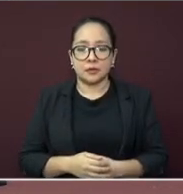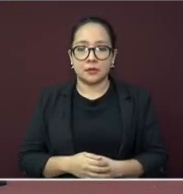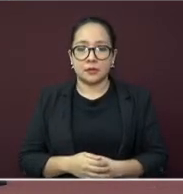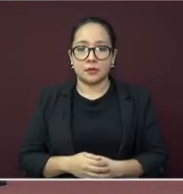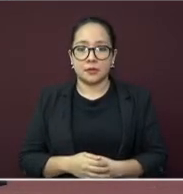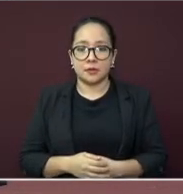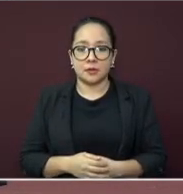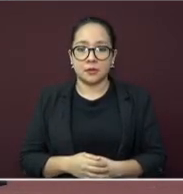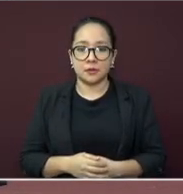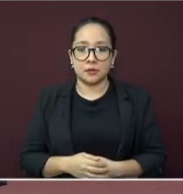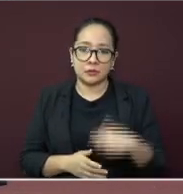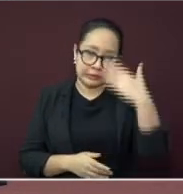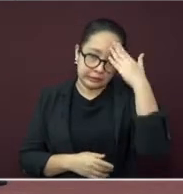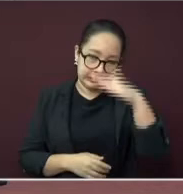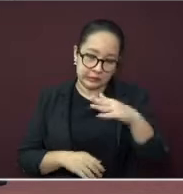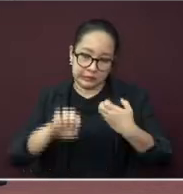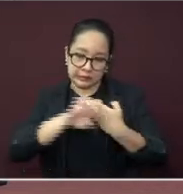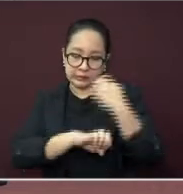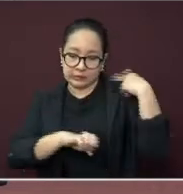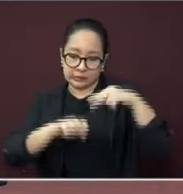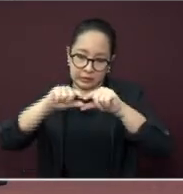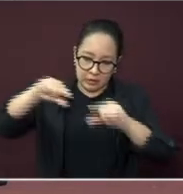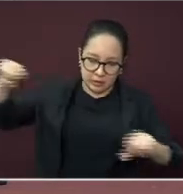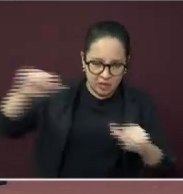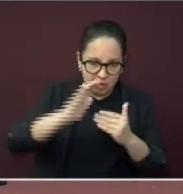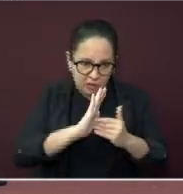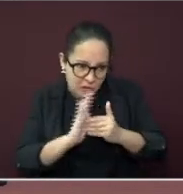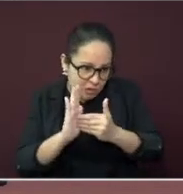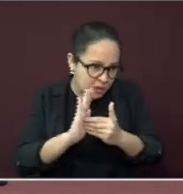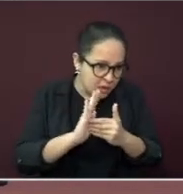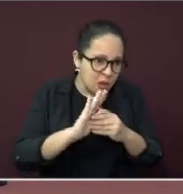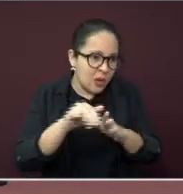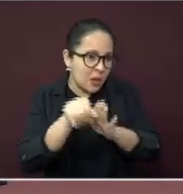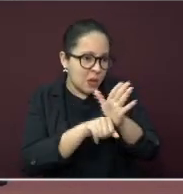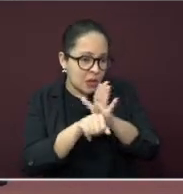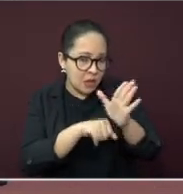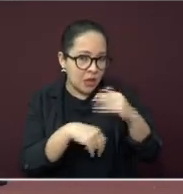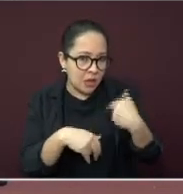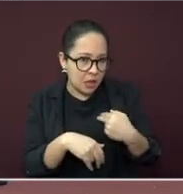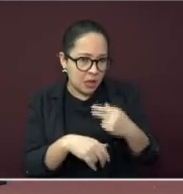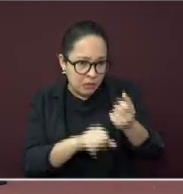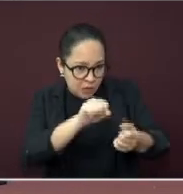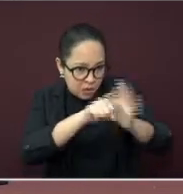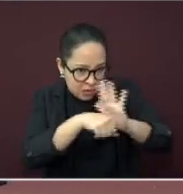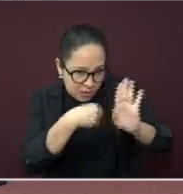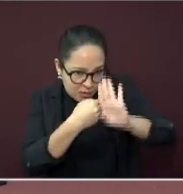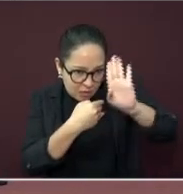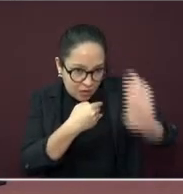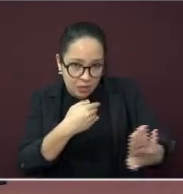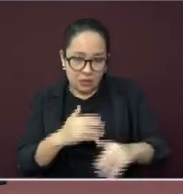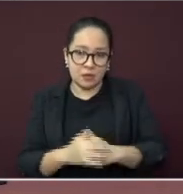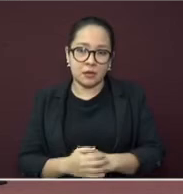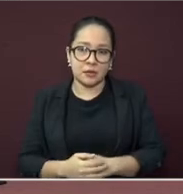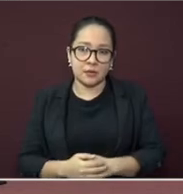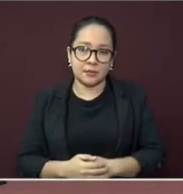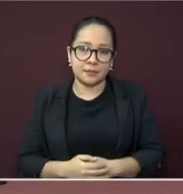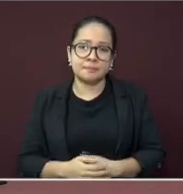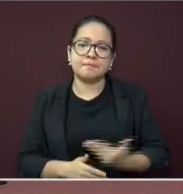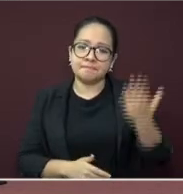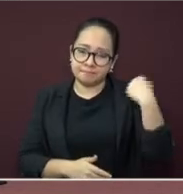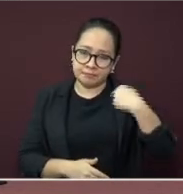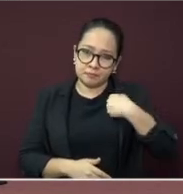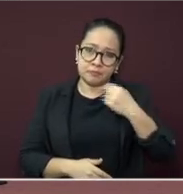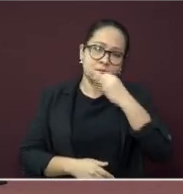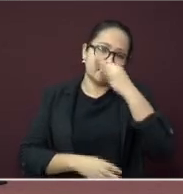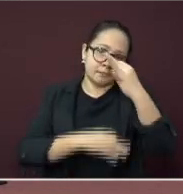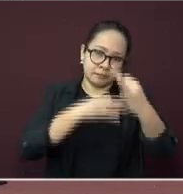contra el coronavirus que como dije hace un par de días no distrajo los programas y